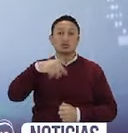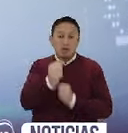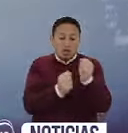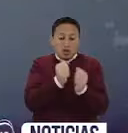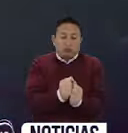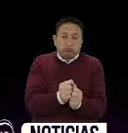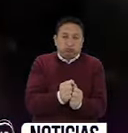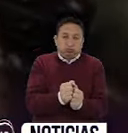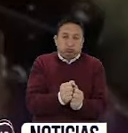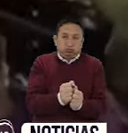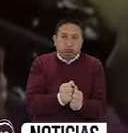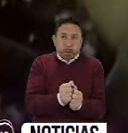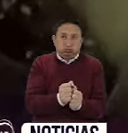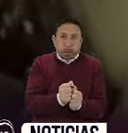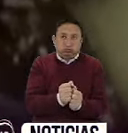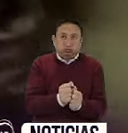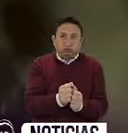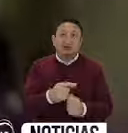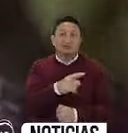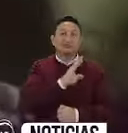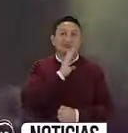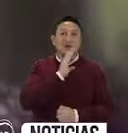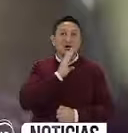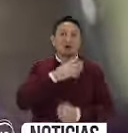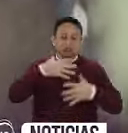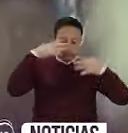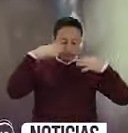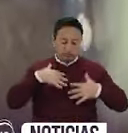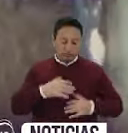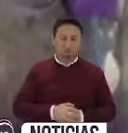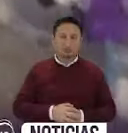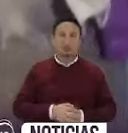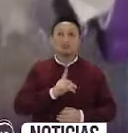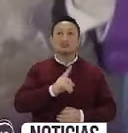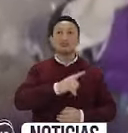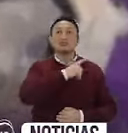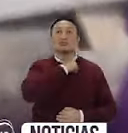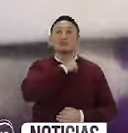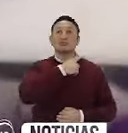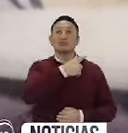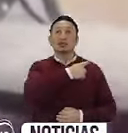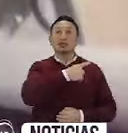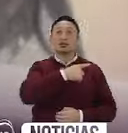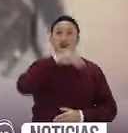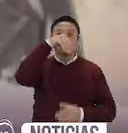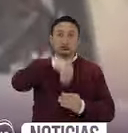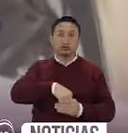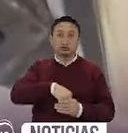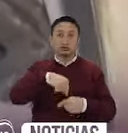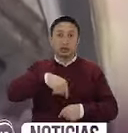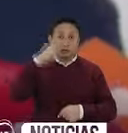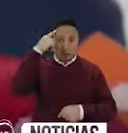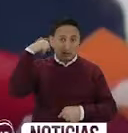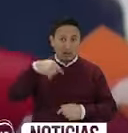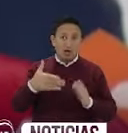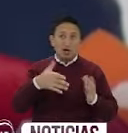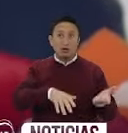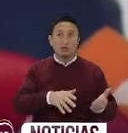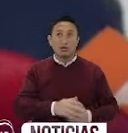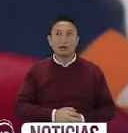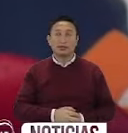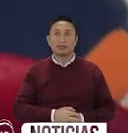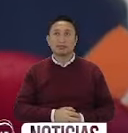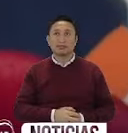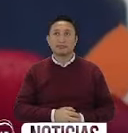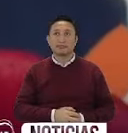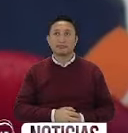pies atados y empapado de agua. Parte del secuestro fue en esta cisterna donde creía que iba a morir ahogado. Desde la